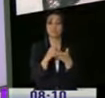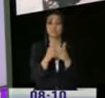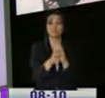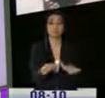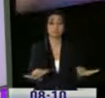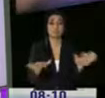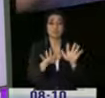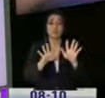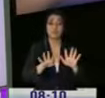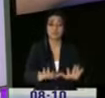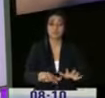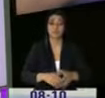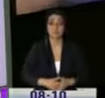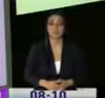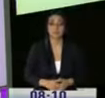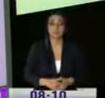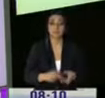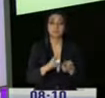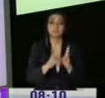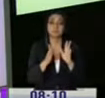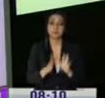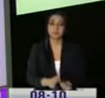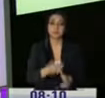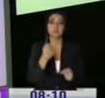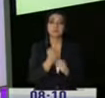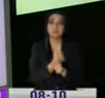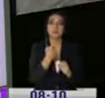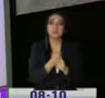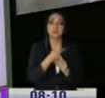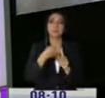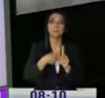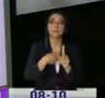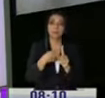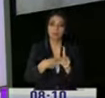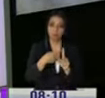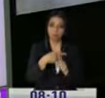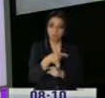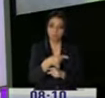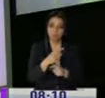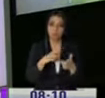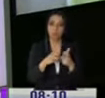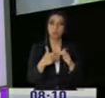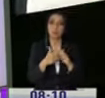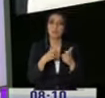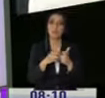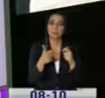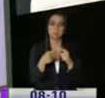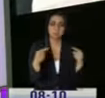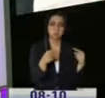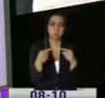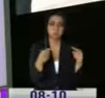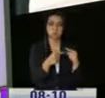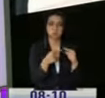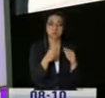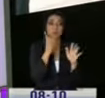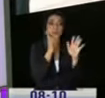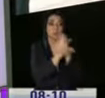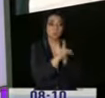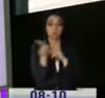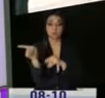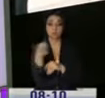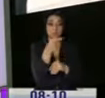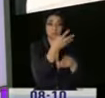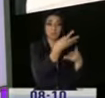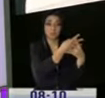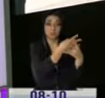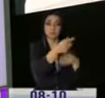¿no? Si los vecinos que trabajan en el mercado están teniendo problemas, han puesto esta boleta de captura, la autoridad